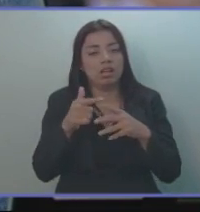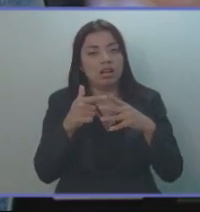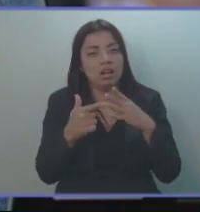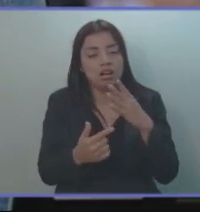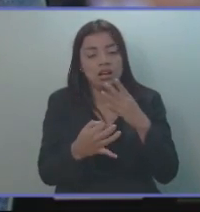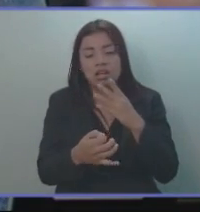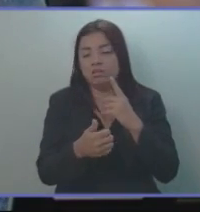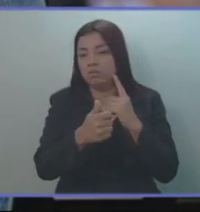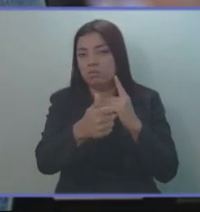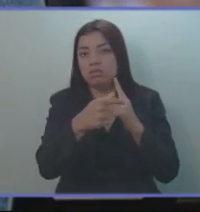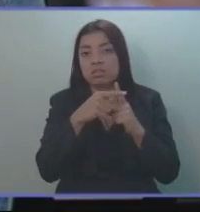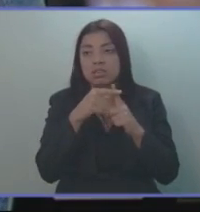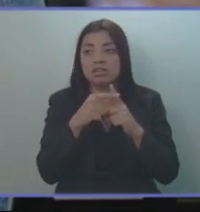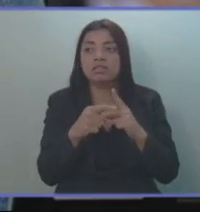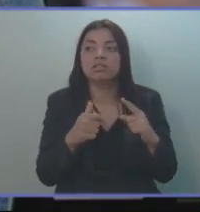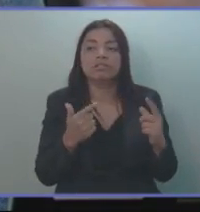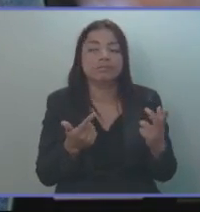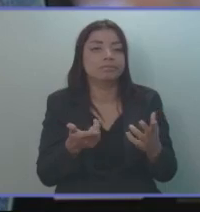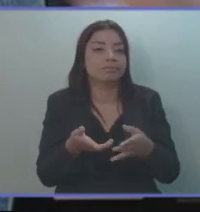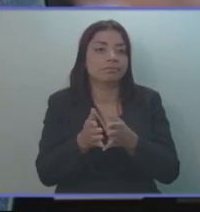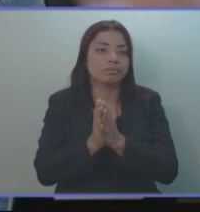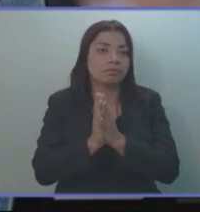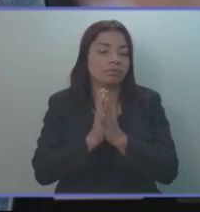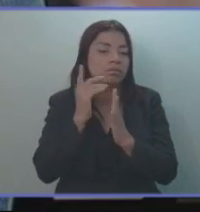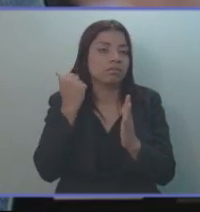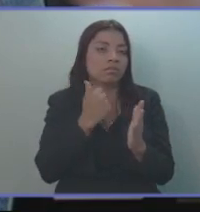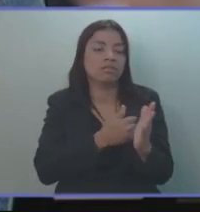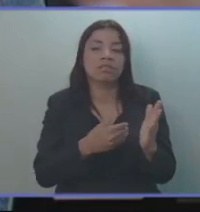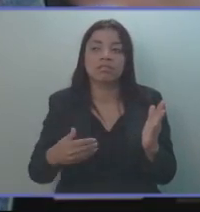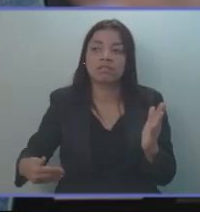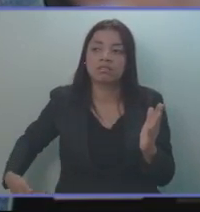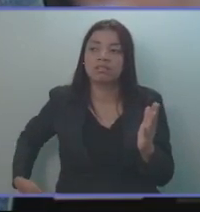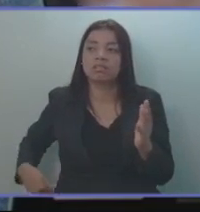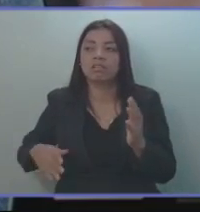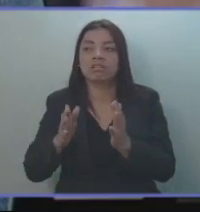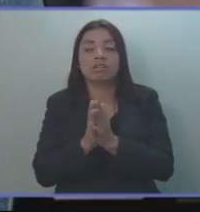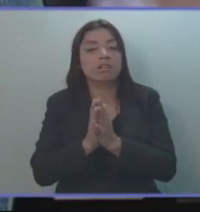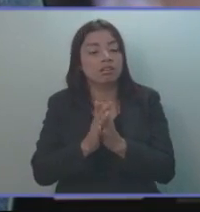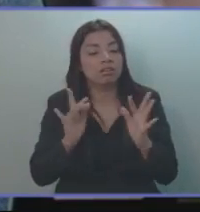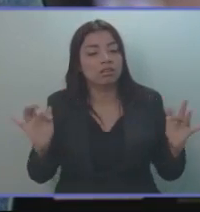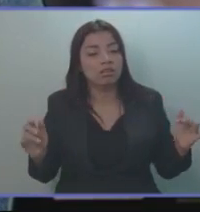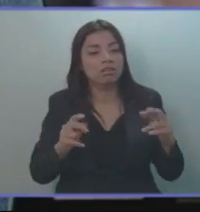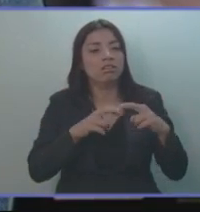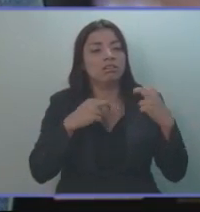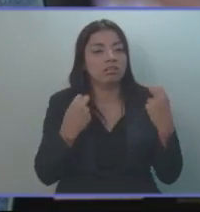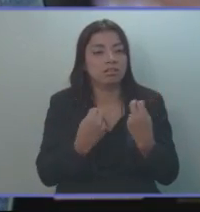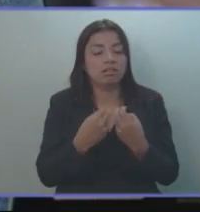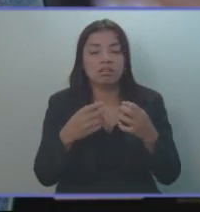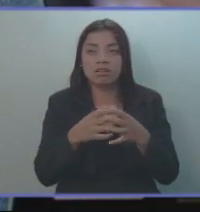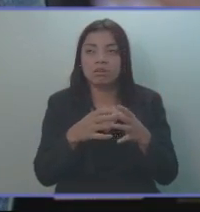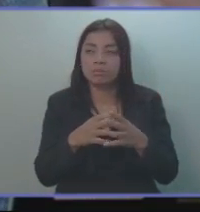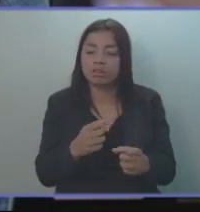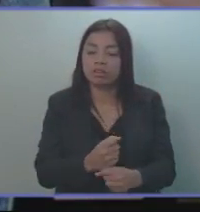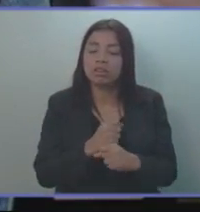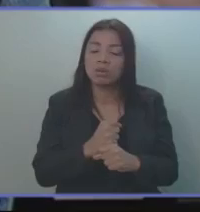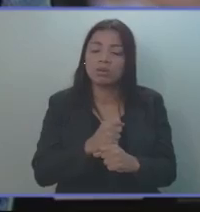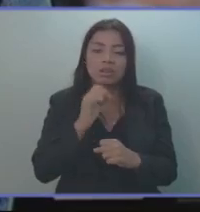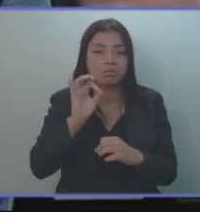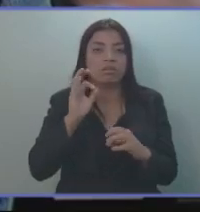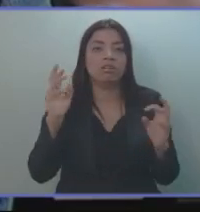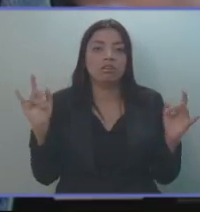positiva. Por lo tanto, le pediría, señor presidente, convocar la Comisión de Seguridad Pública para ver estos